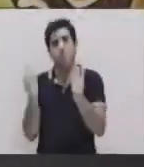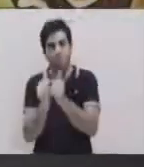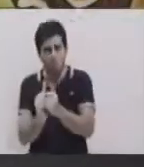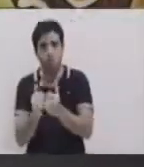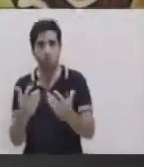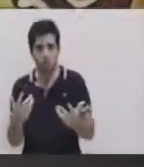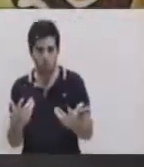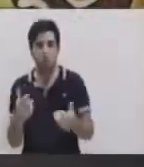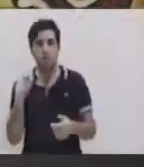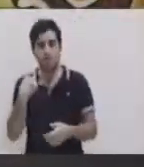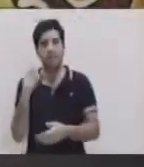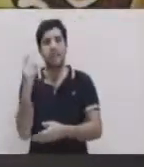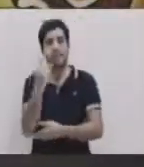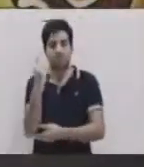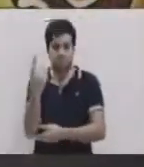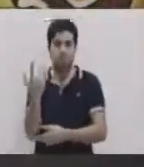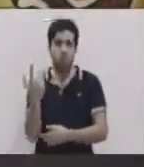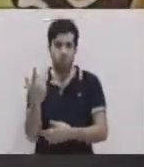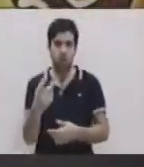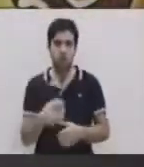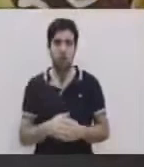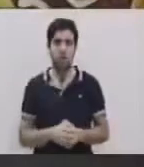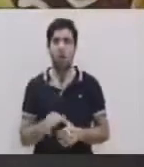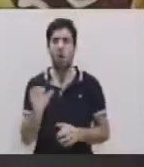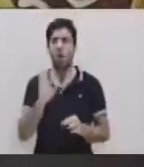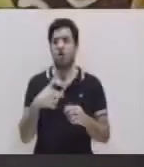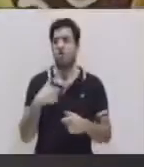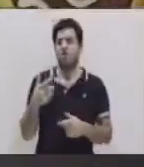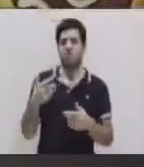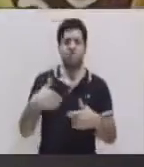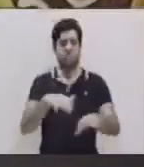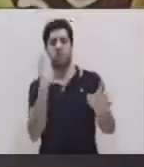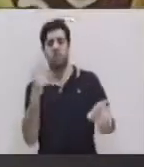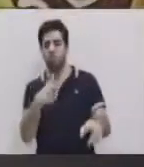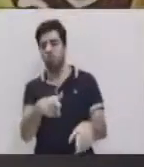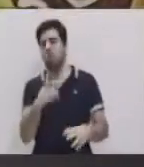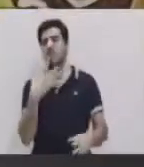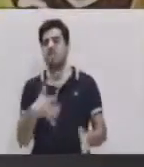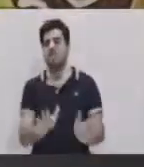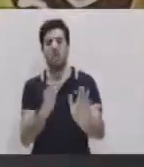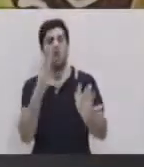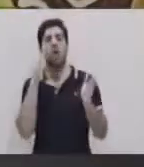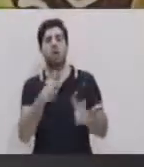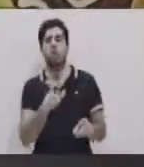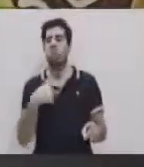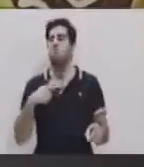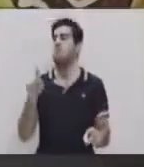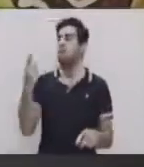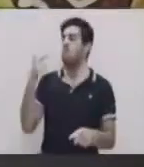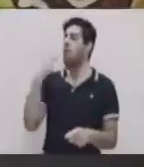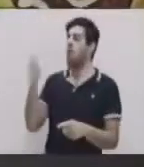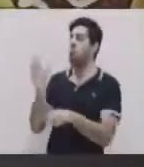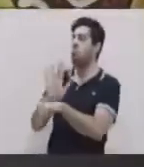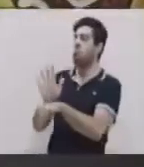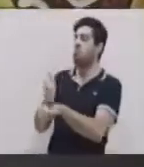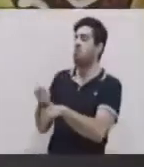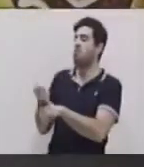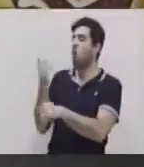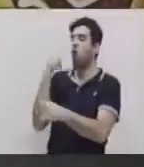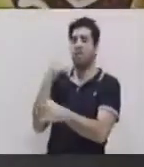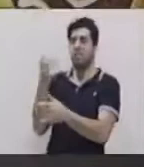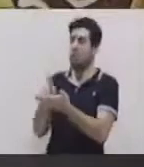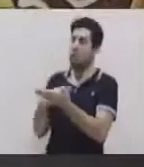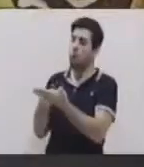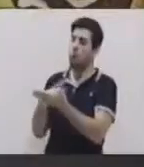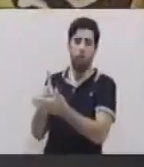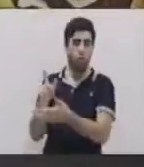ti, ¿verdad? Y que no anteponemos otras prioridades antes que nuestro hogar. Yo creo que